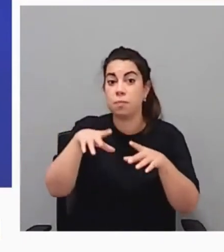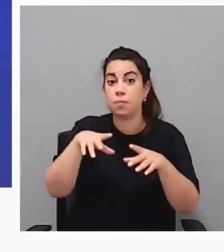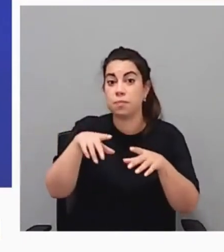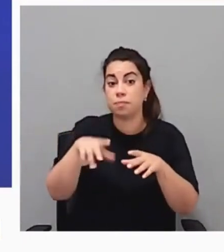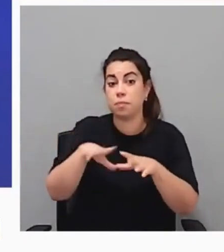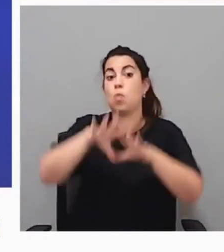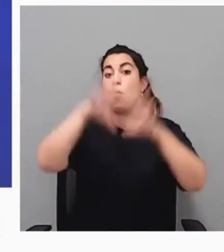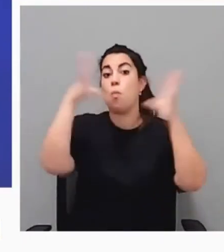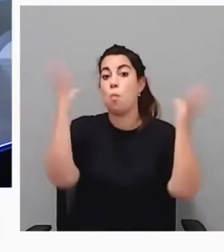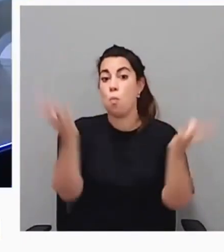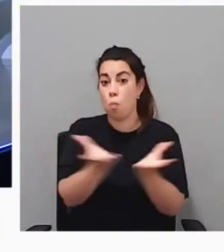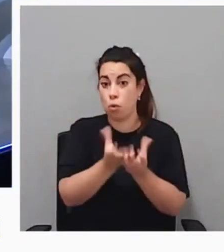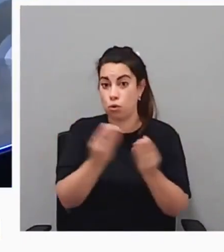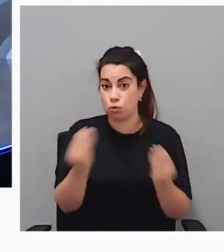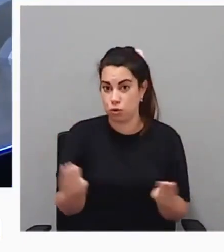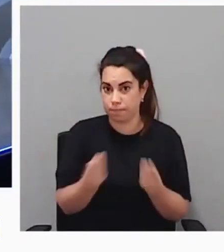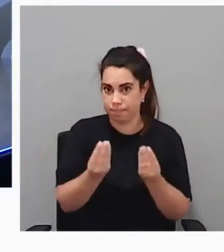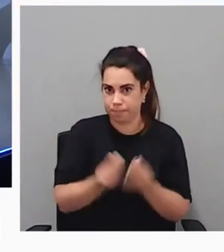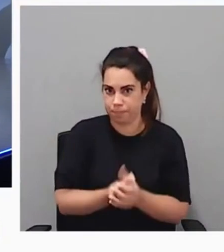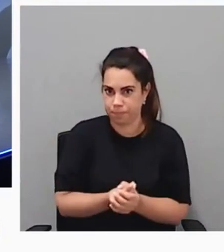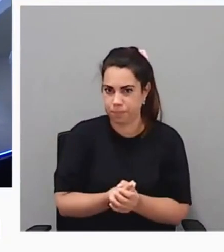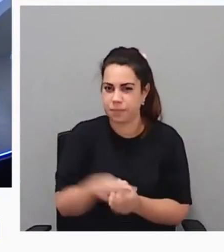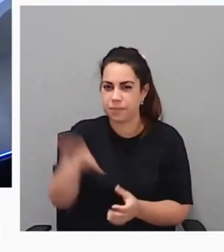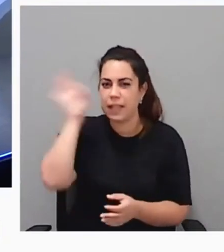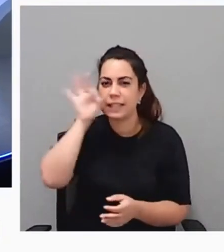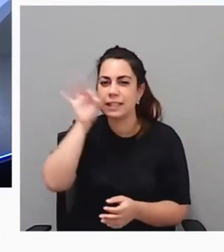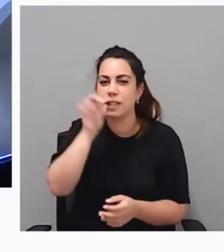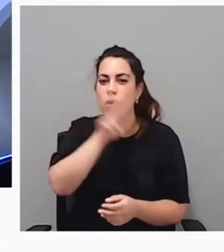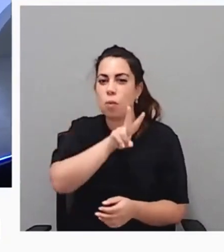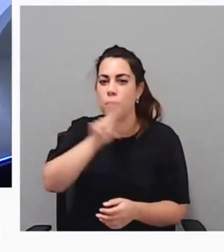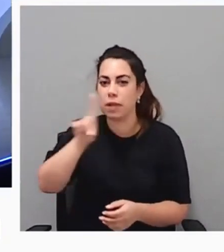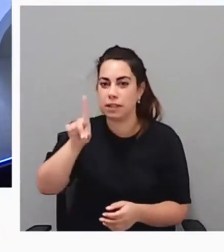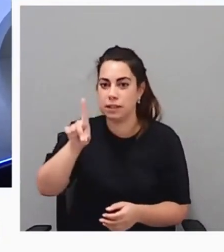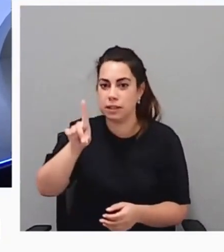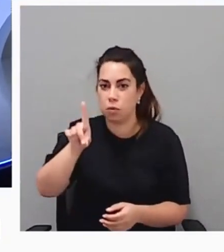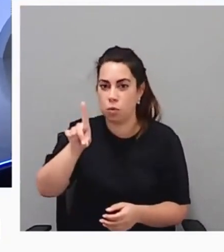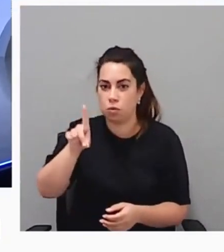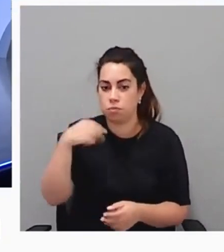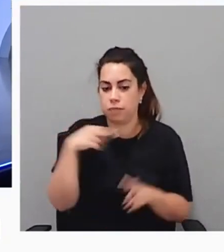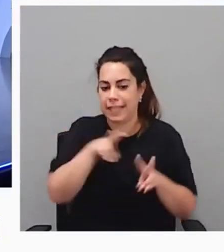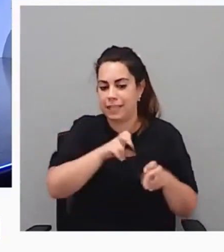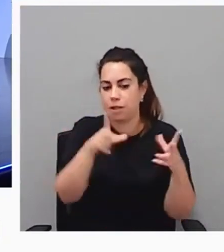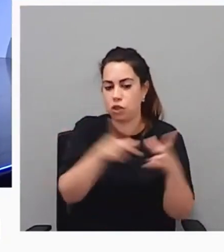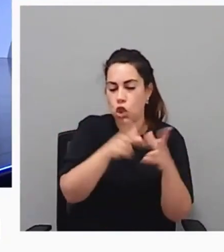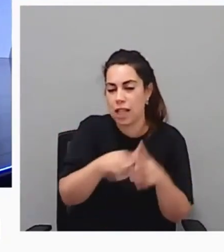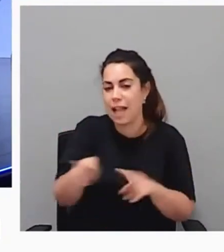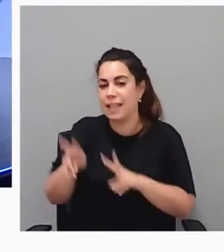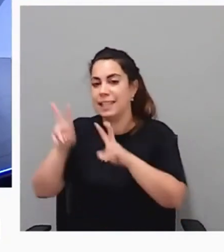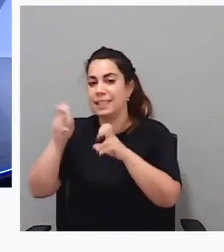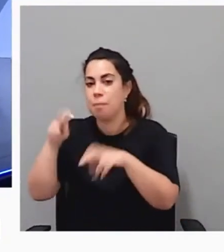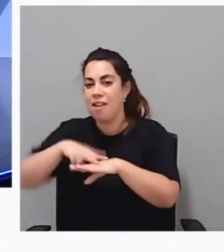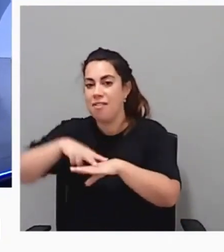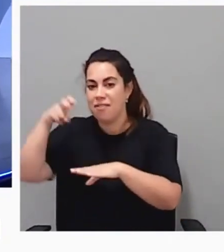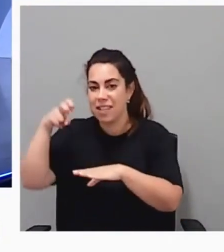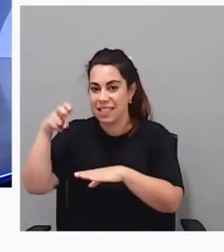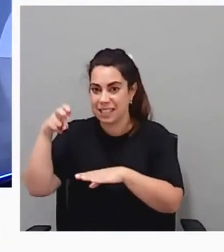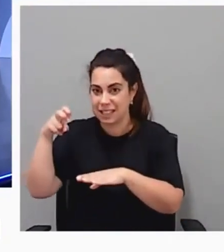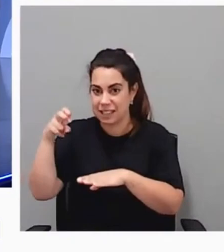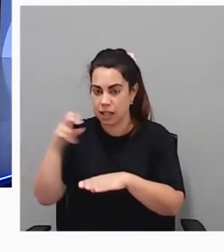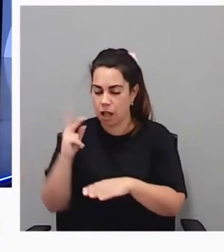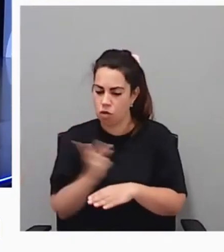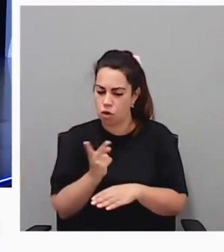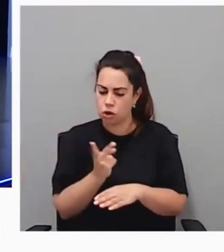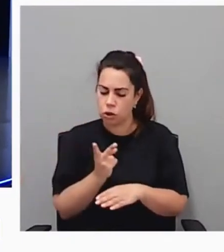llegado. En el siglo XXI, tanto socialmente como en la física, empezamos a llegar a la